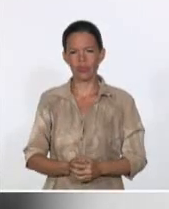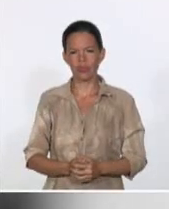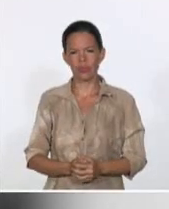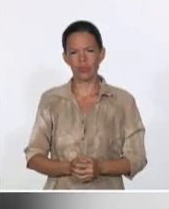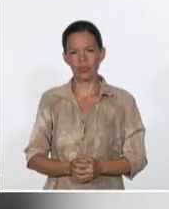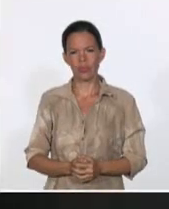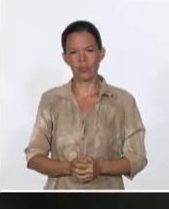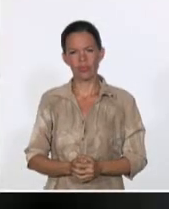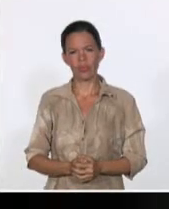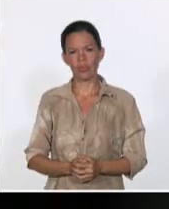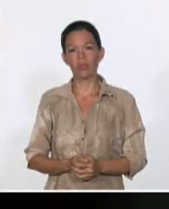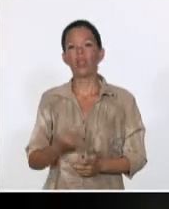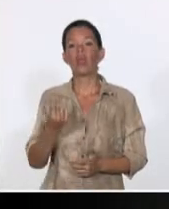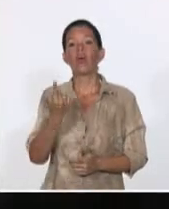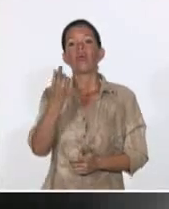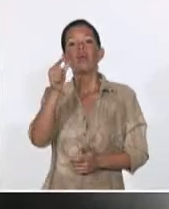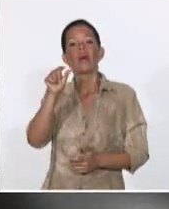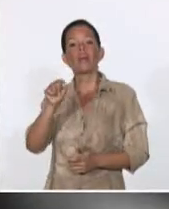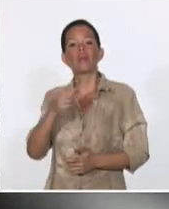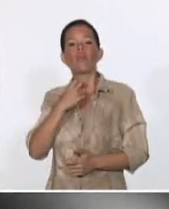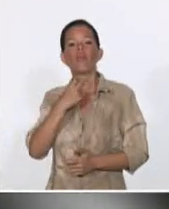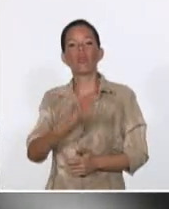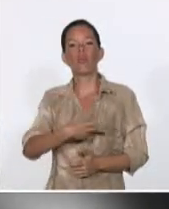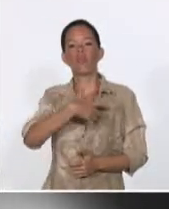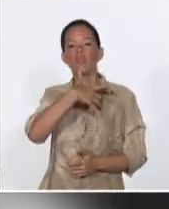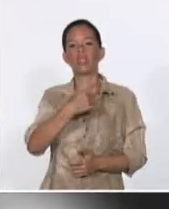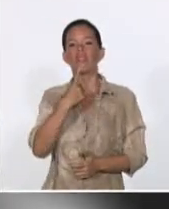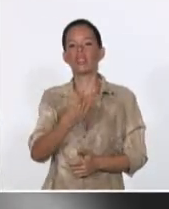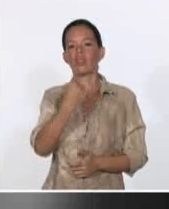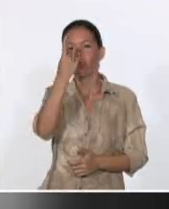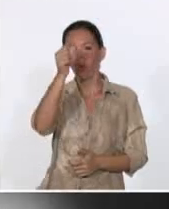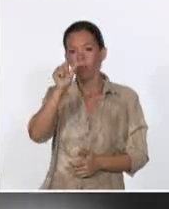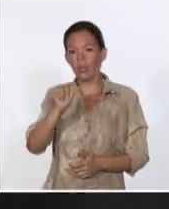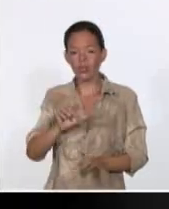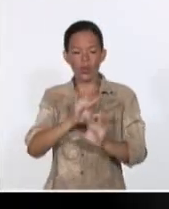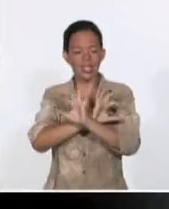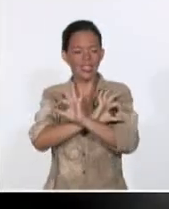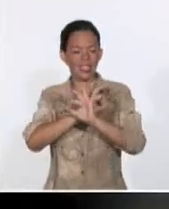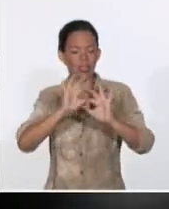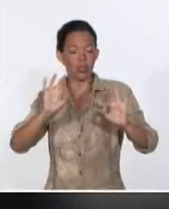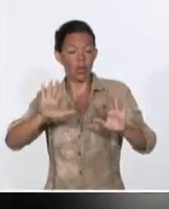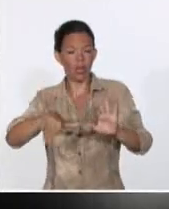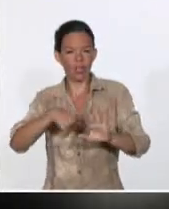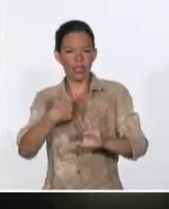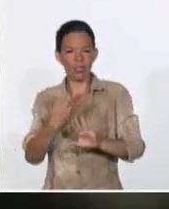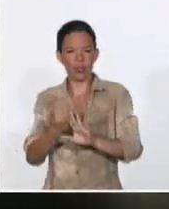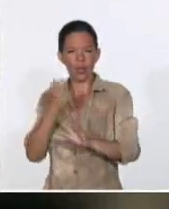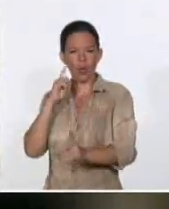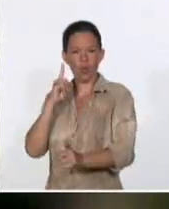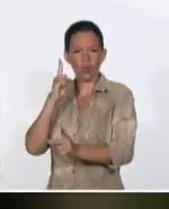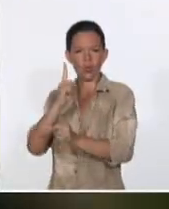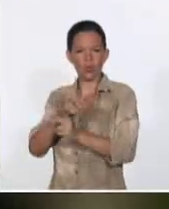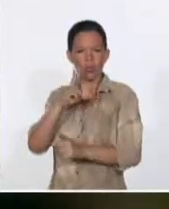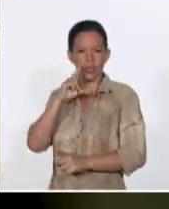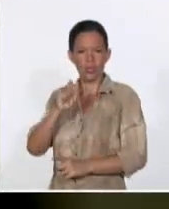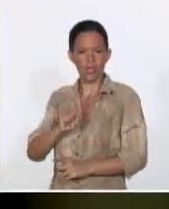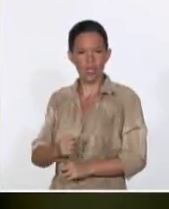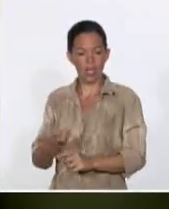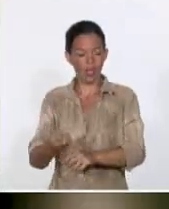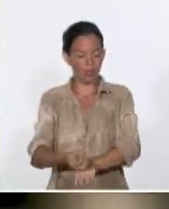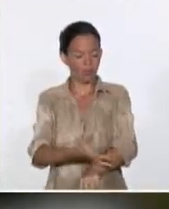Persona excepcional que después conocería con creciente admiración y